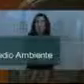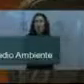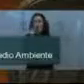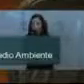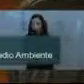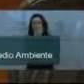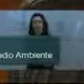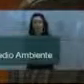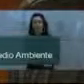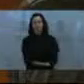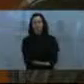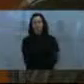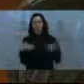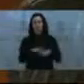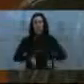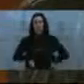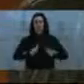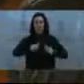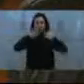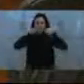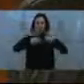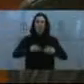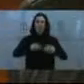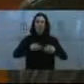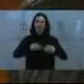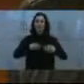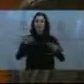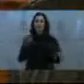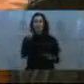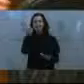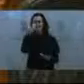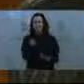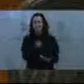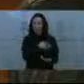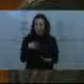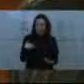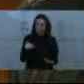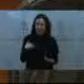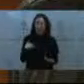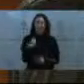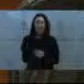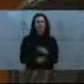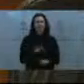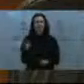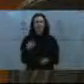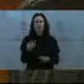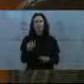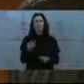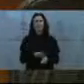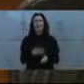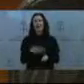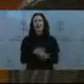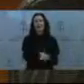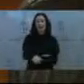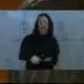afirmación, la idea de que usted pretende, usted dice, ¿qué van a hacer para erradicar? Yo dije, no, esto no es